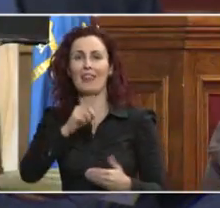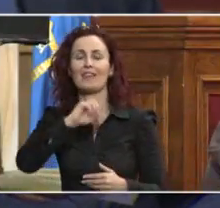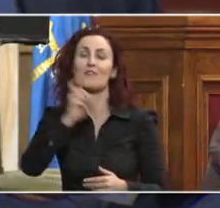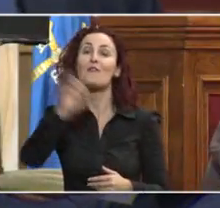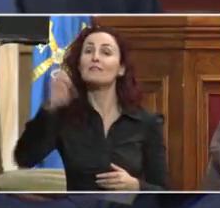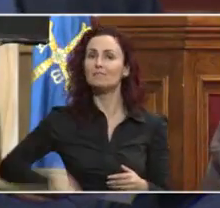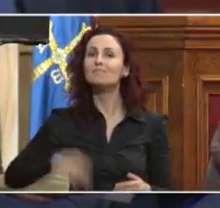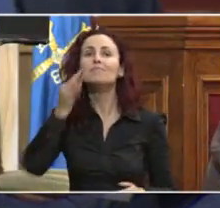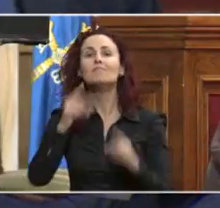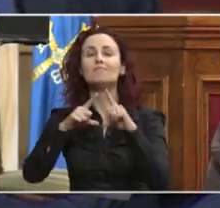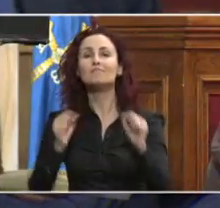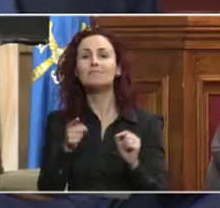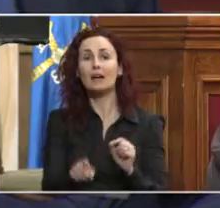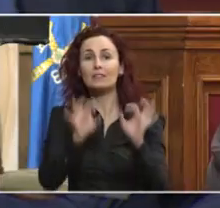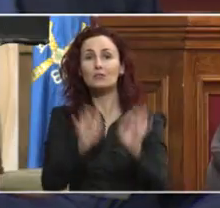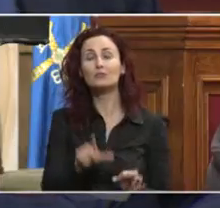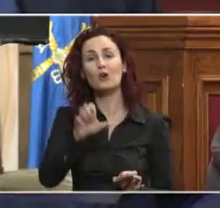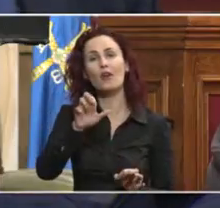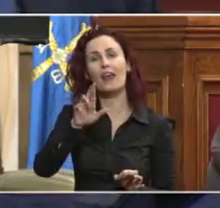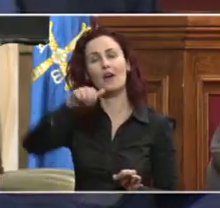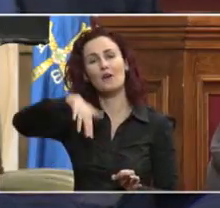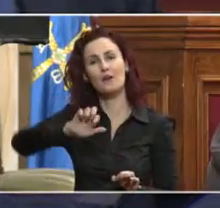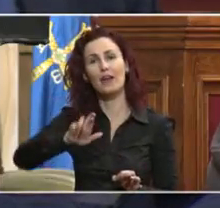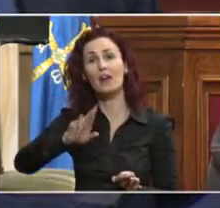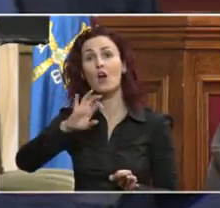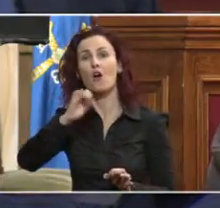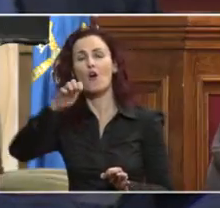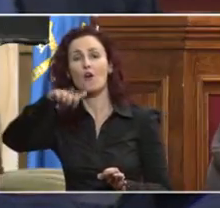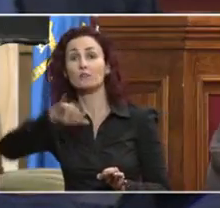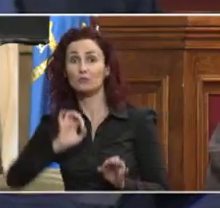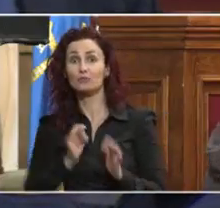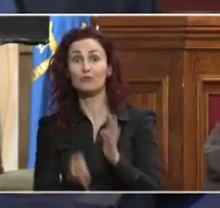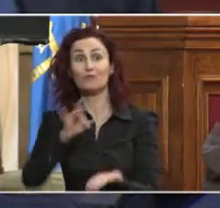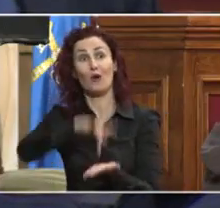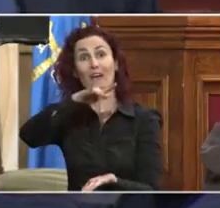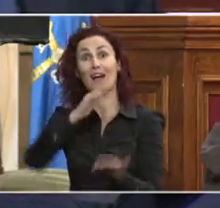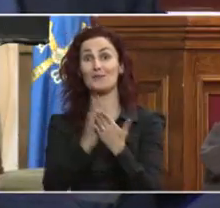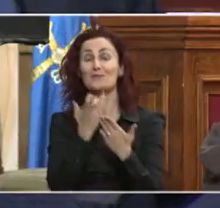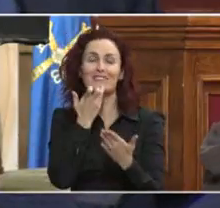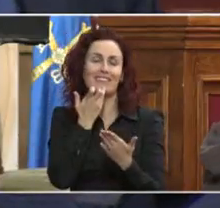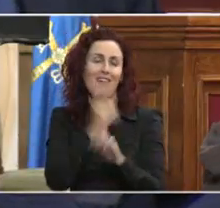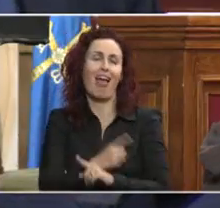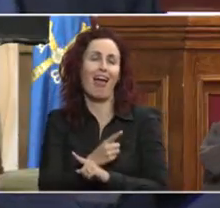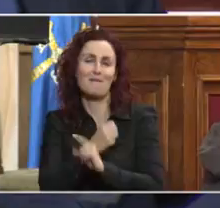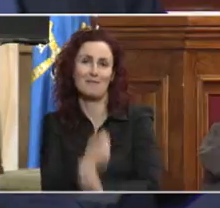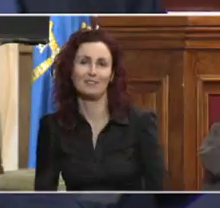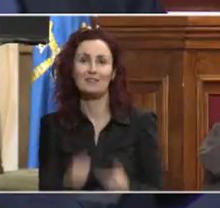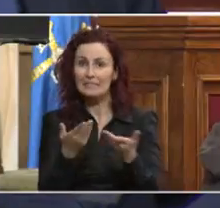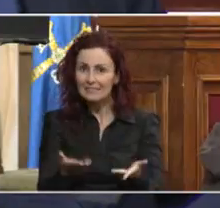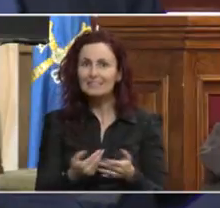Princesa de Asturias y a la Cátedra Leonard Cohen su apoyo para la realización de este curso, sin los cuales no hubiera sido posible.